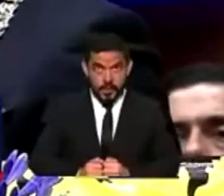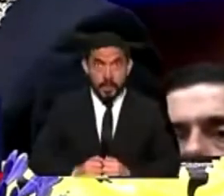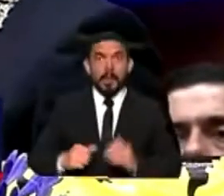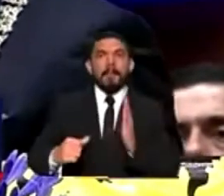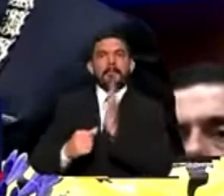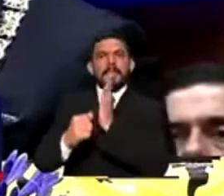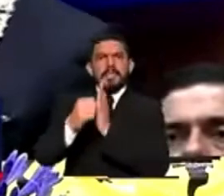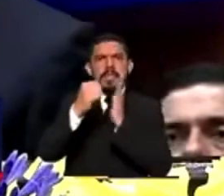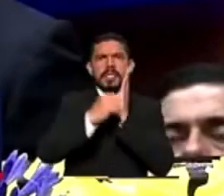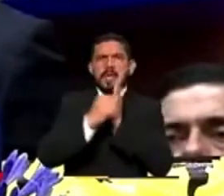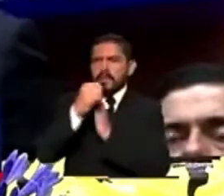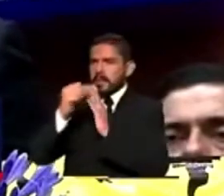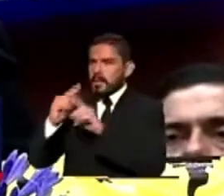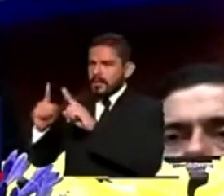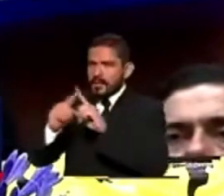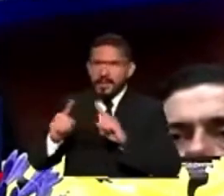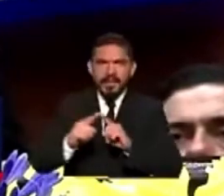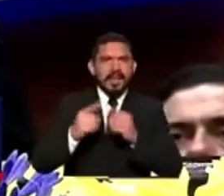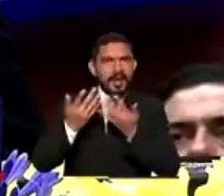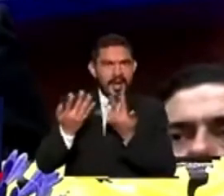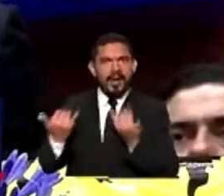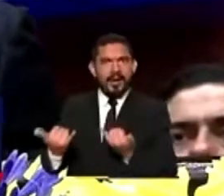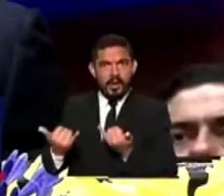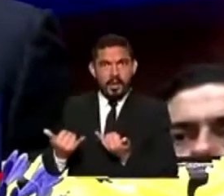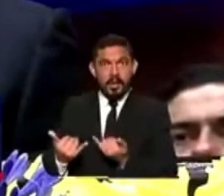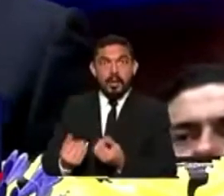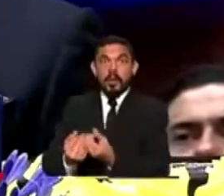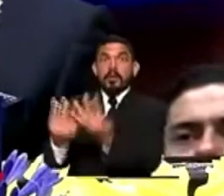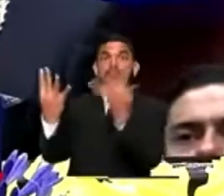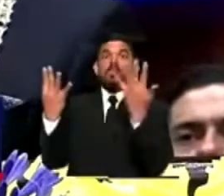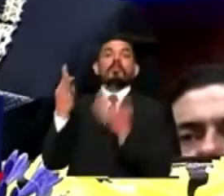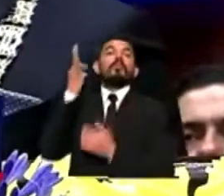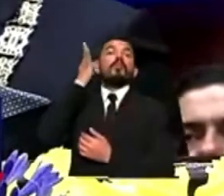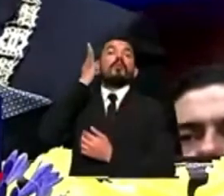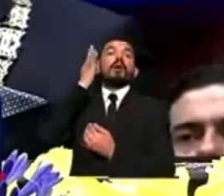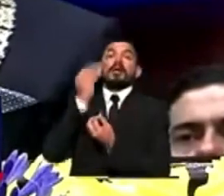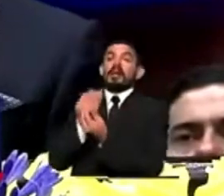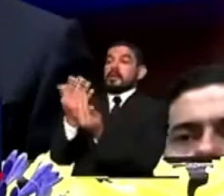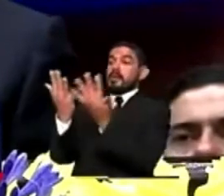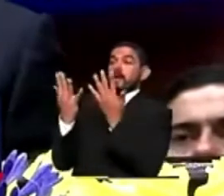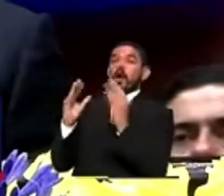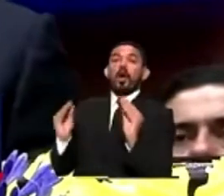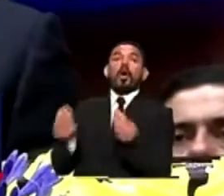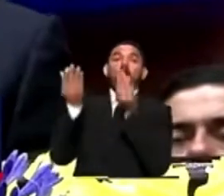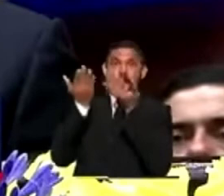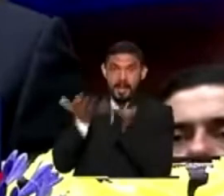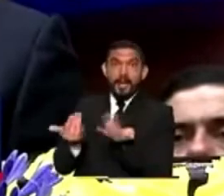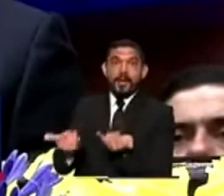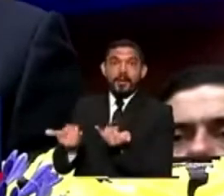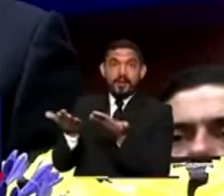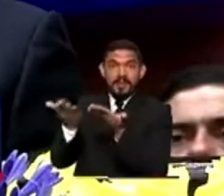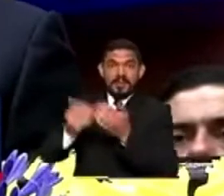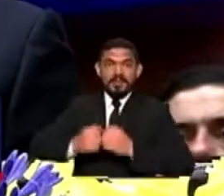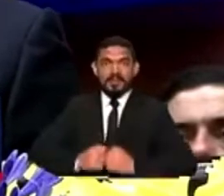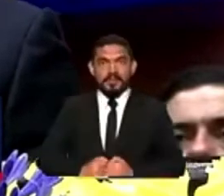tan diversos como este. Nunca hemos tenido la participación de tantas mujeres ni de jóvenes.